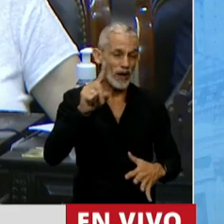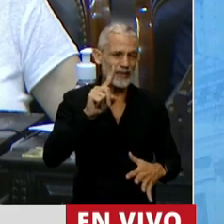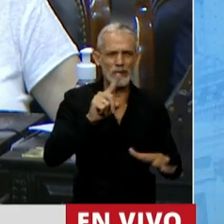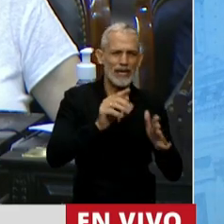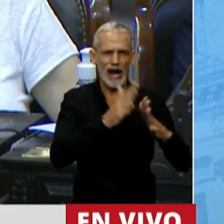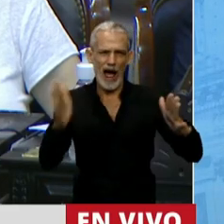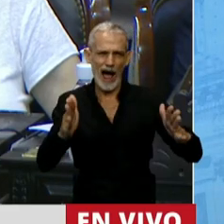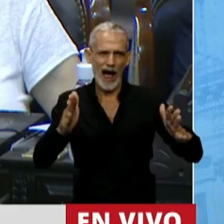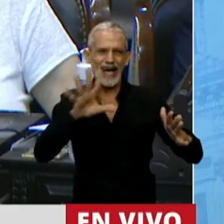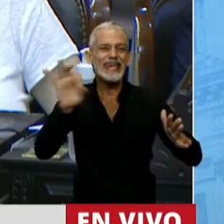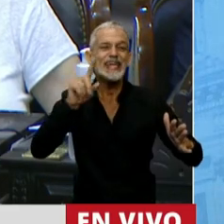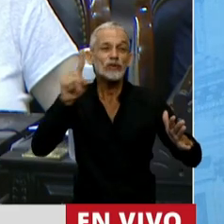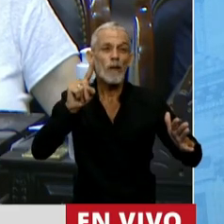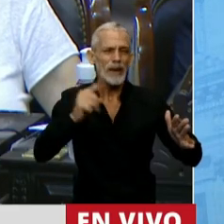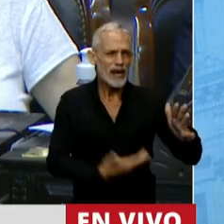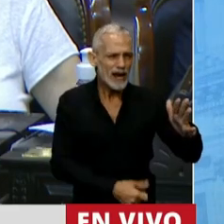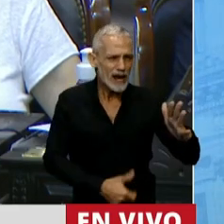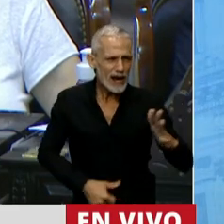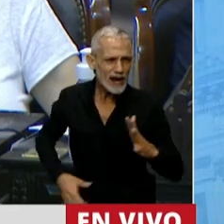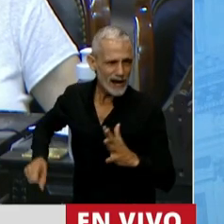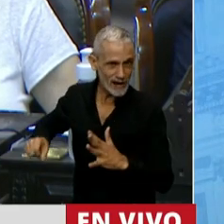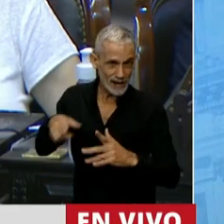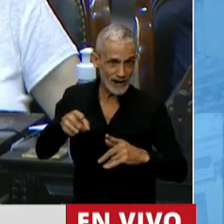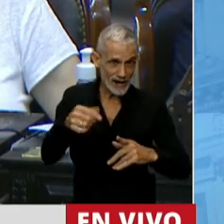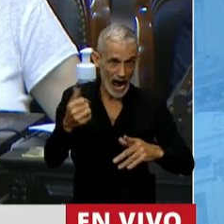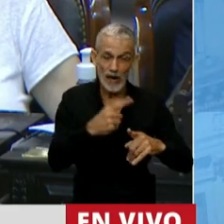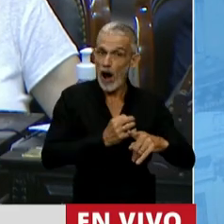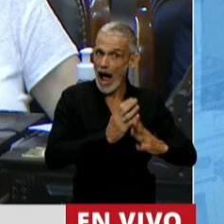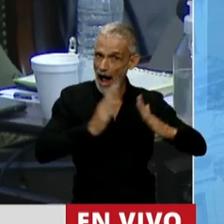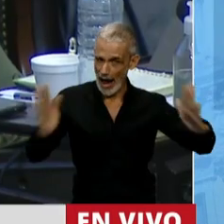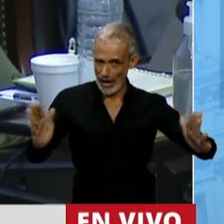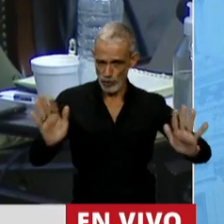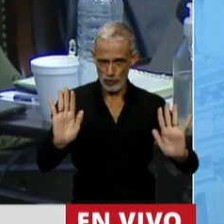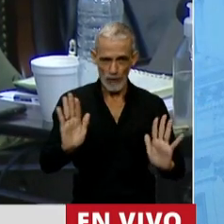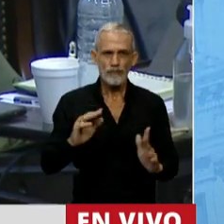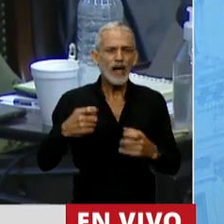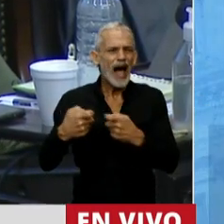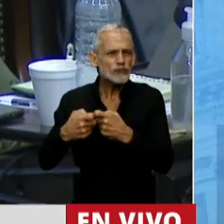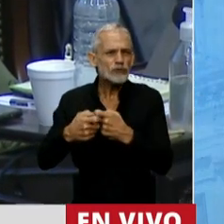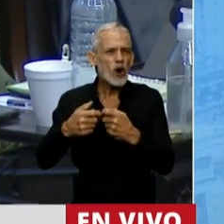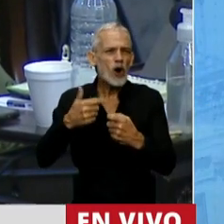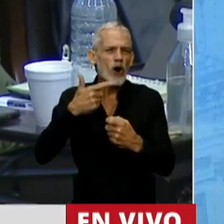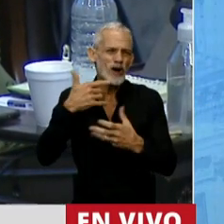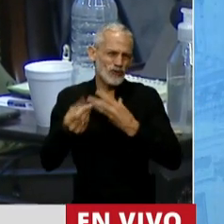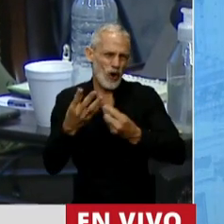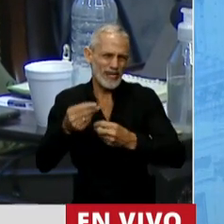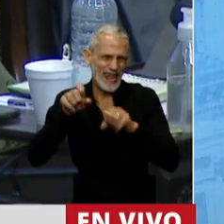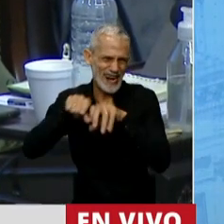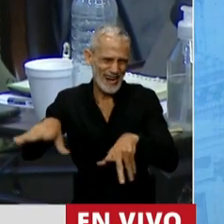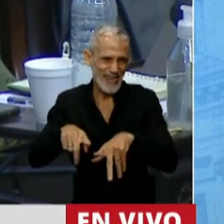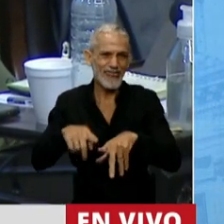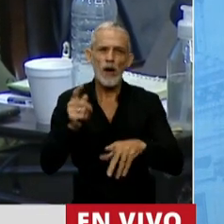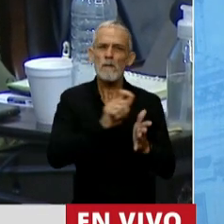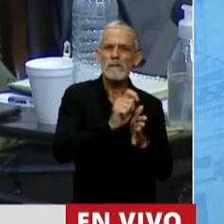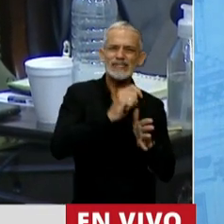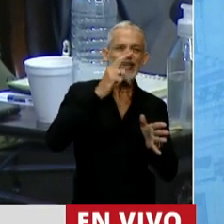y 500.000 abortos. Las socorristas en red manifestaron que entre los